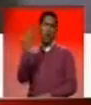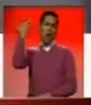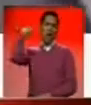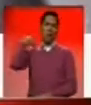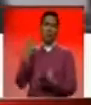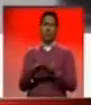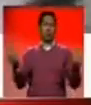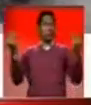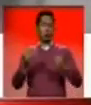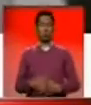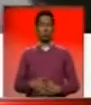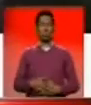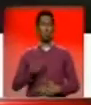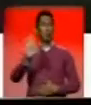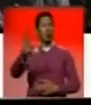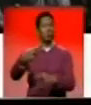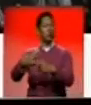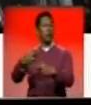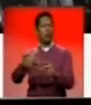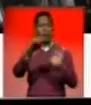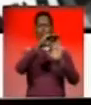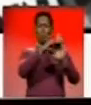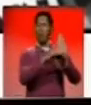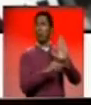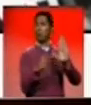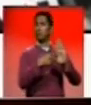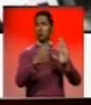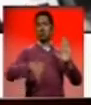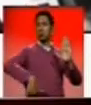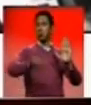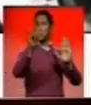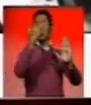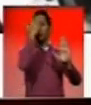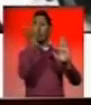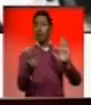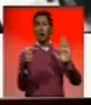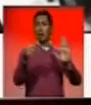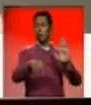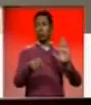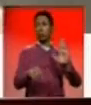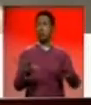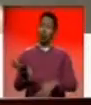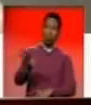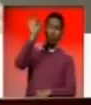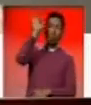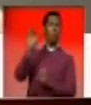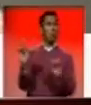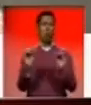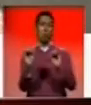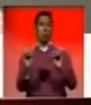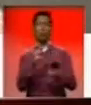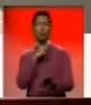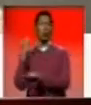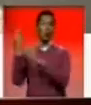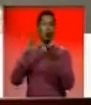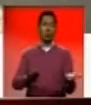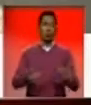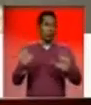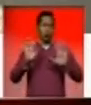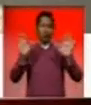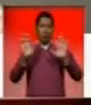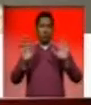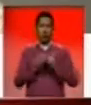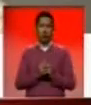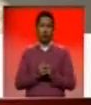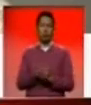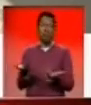en el registro de personas habilitadas para votar porque continúan sin aparecer. No han sido dados por muertos y no existe un acta de